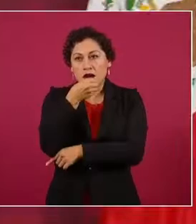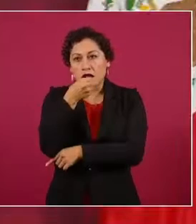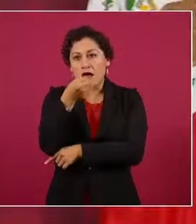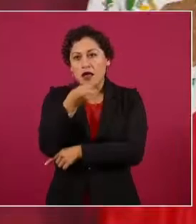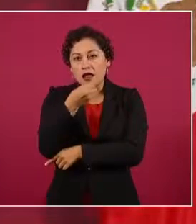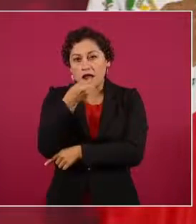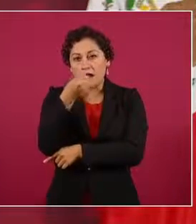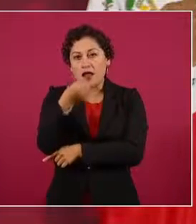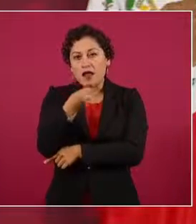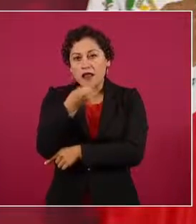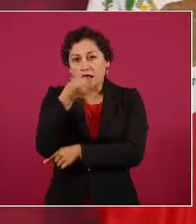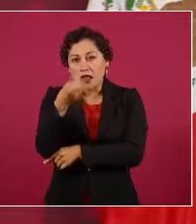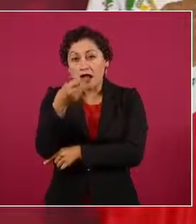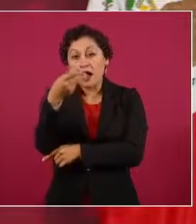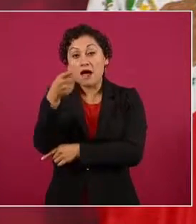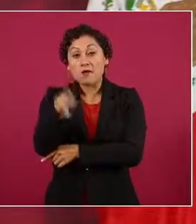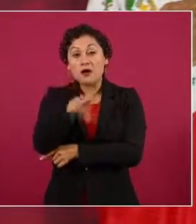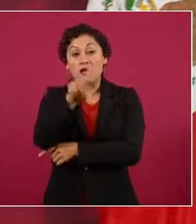O que